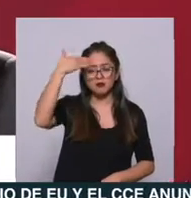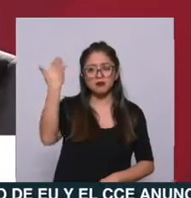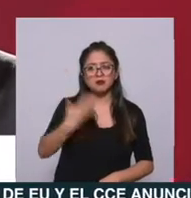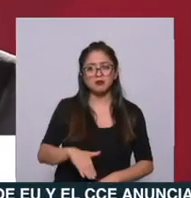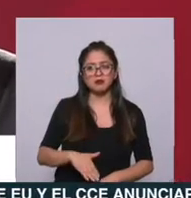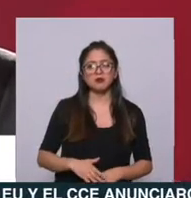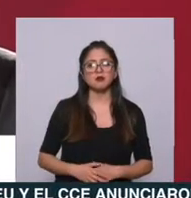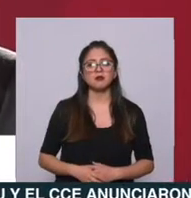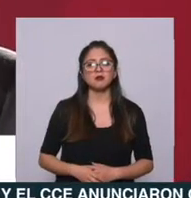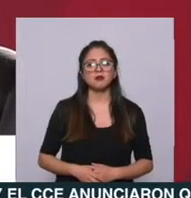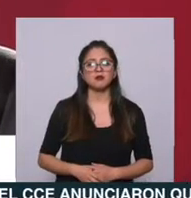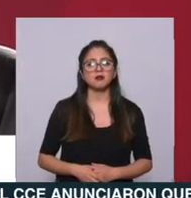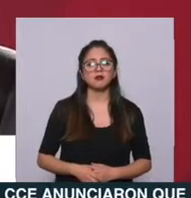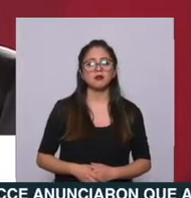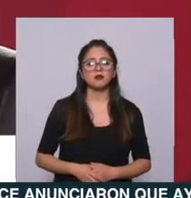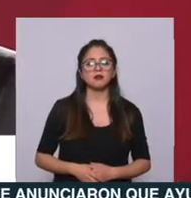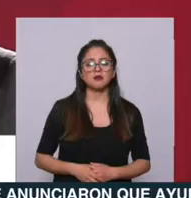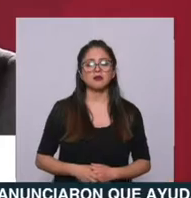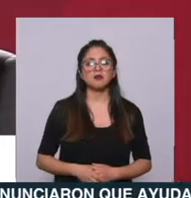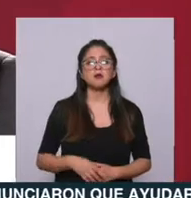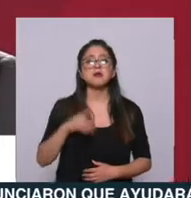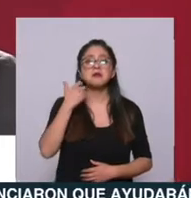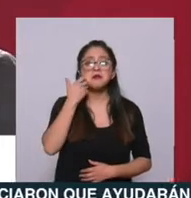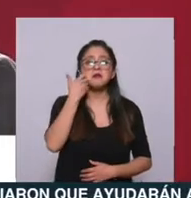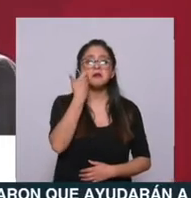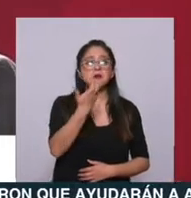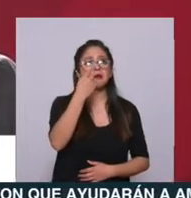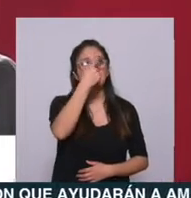que deseamos tener una buena vecindad